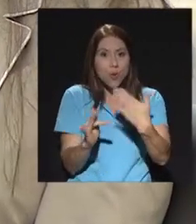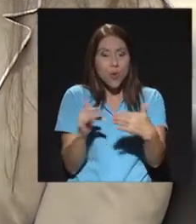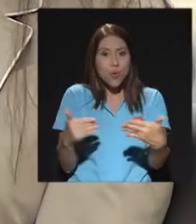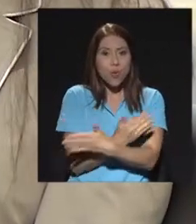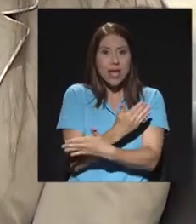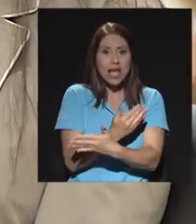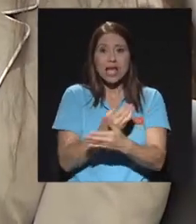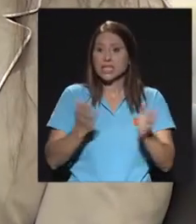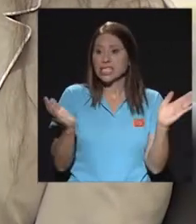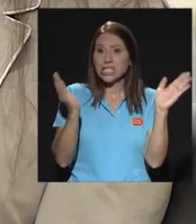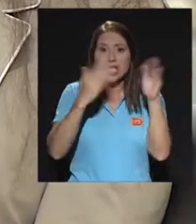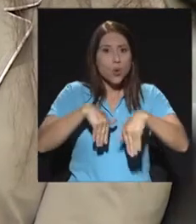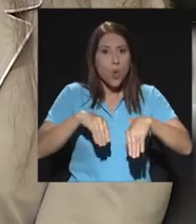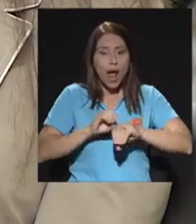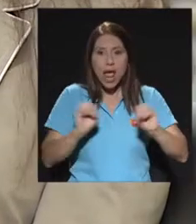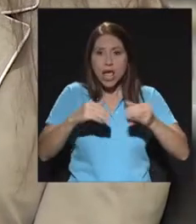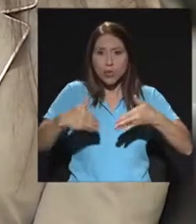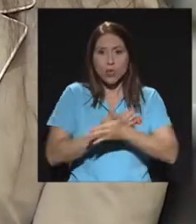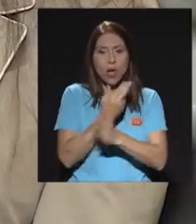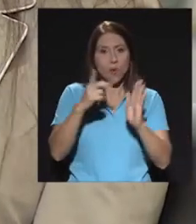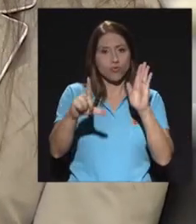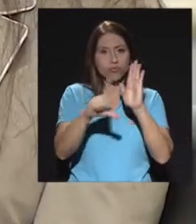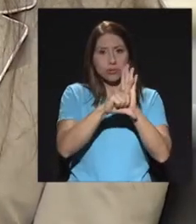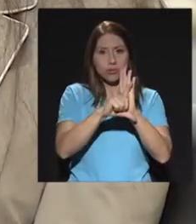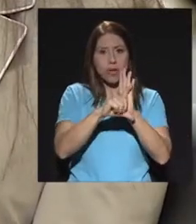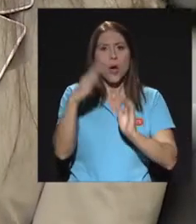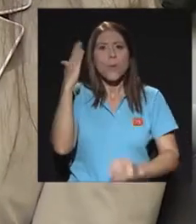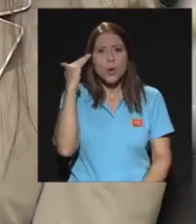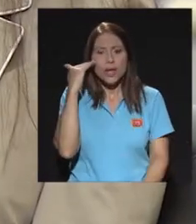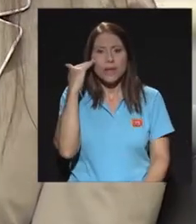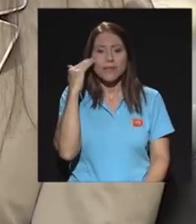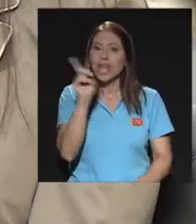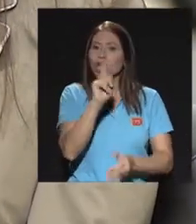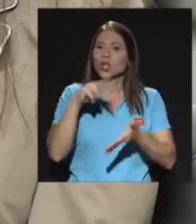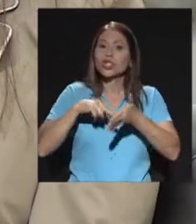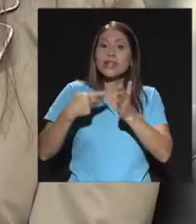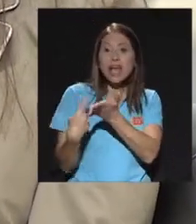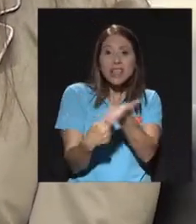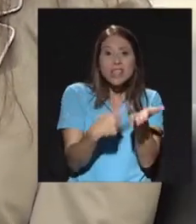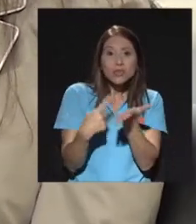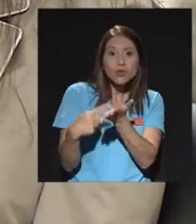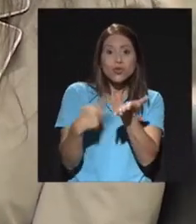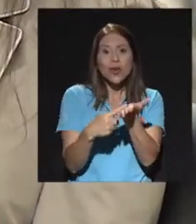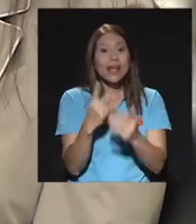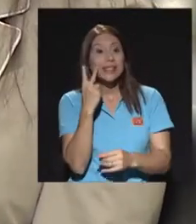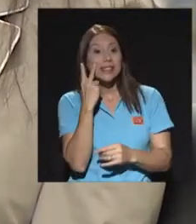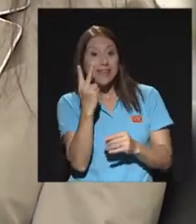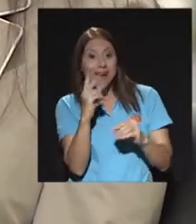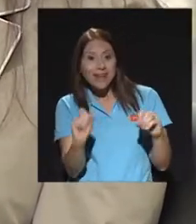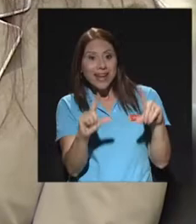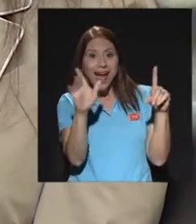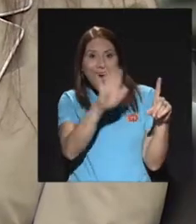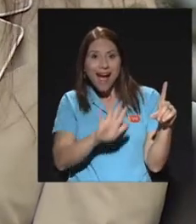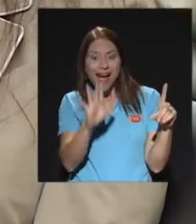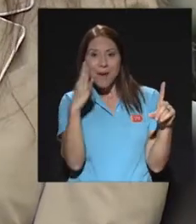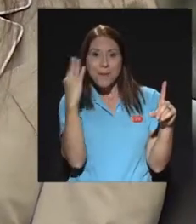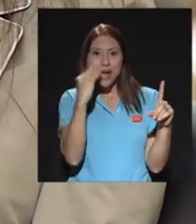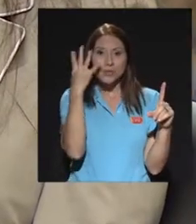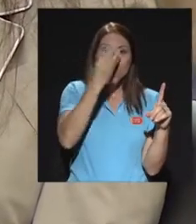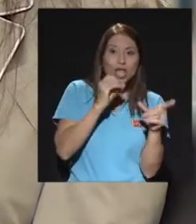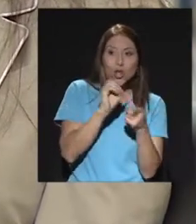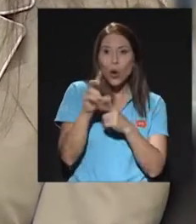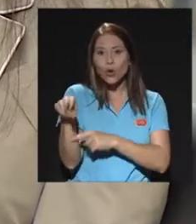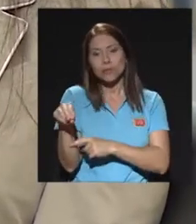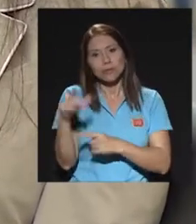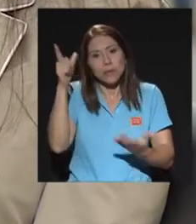marco regulatorio. ¿Por qué? Porque no se trata de dar una discusión sobre si se va a ver más bonito o no se va a ver más bonito. Por supuesto que todas y